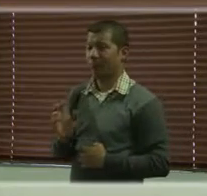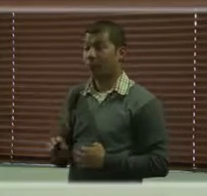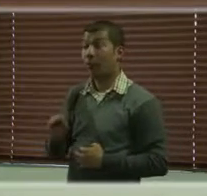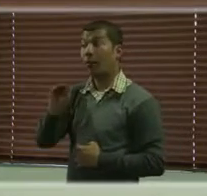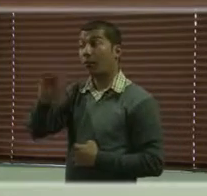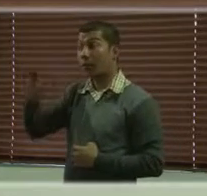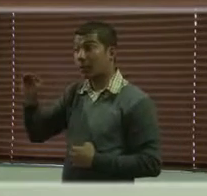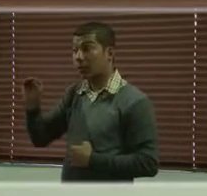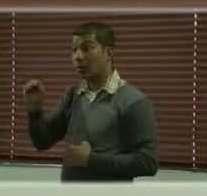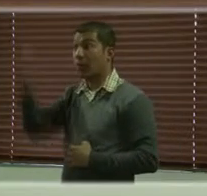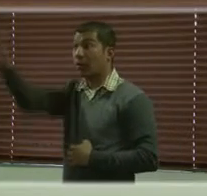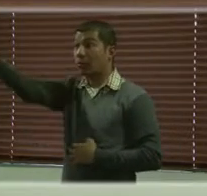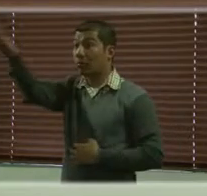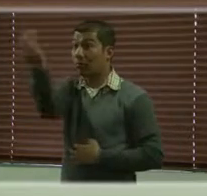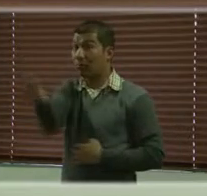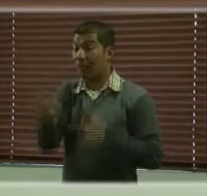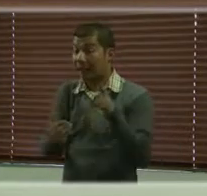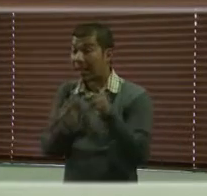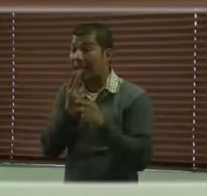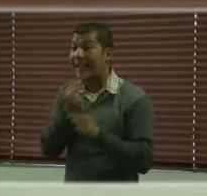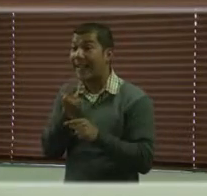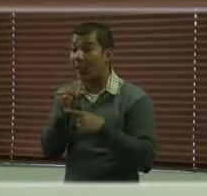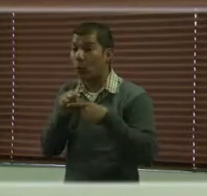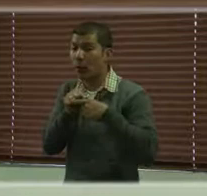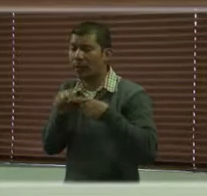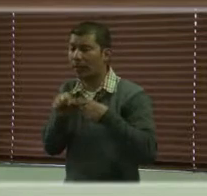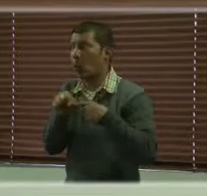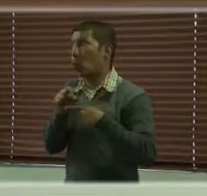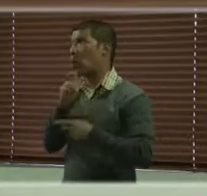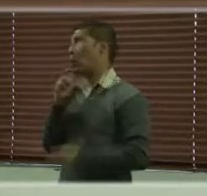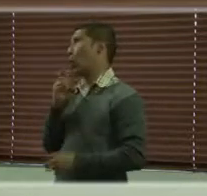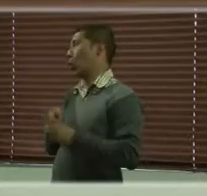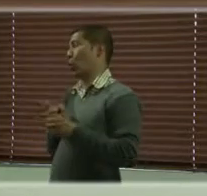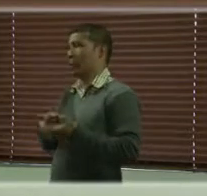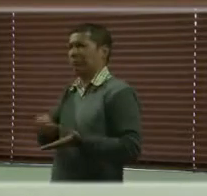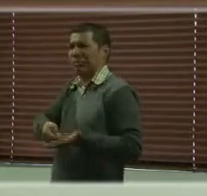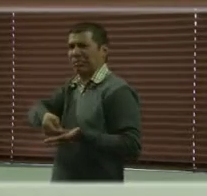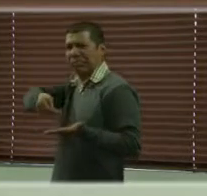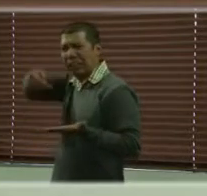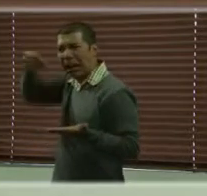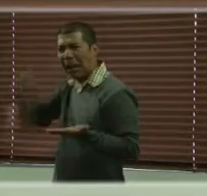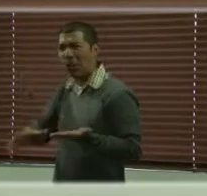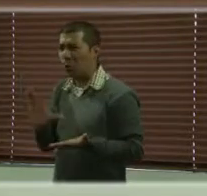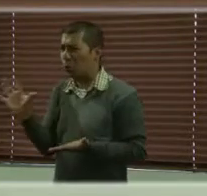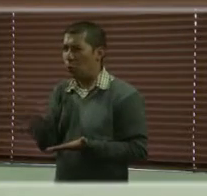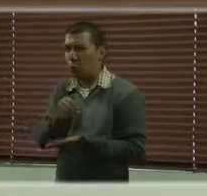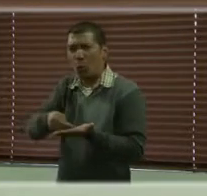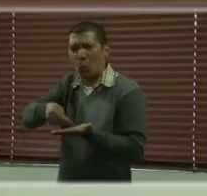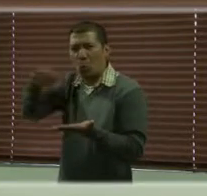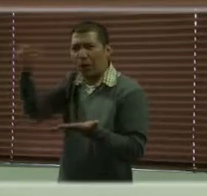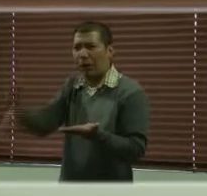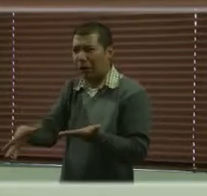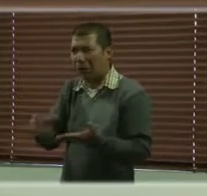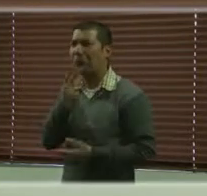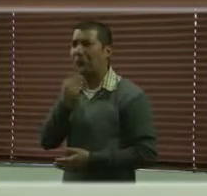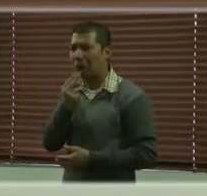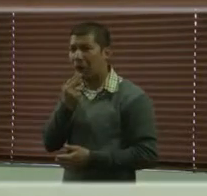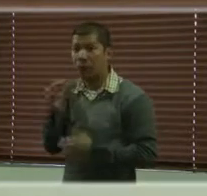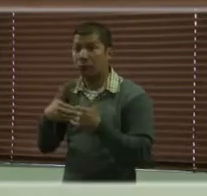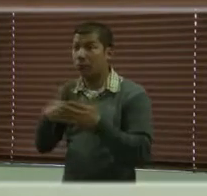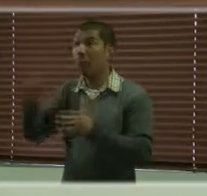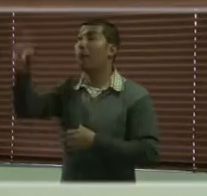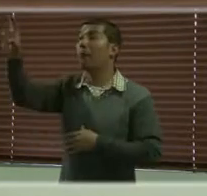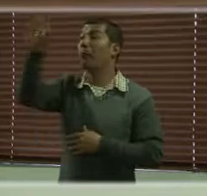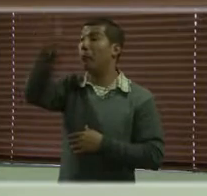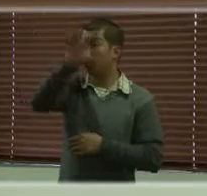verdad todo sumamente caro pero ahí hay que buscar Entonces el apoyo de yo digo el el Aliado